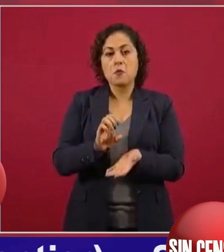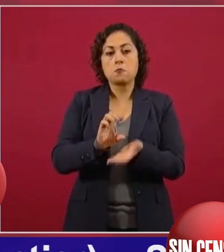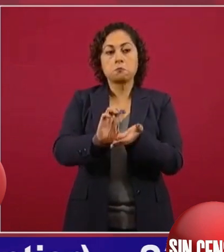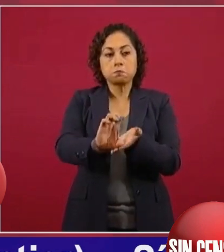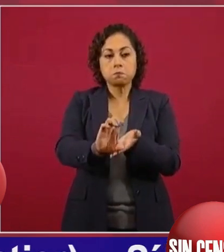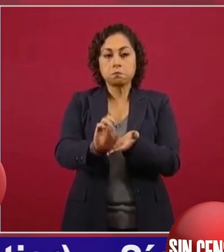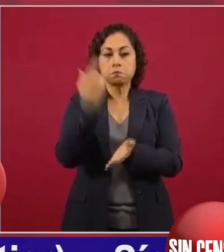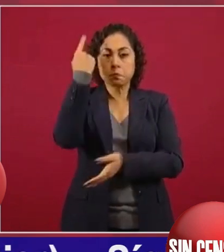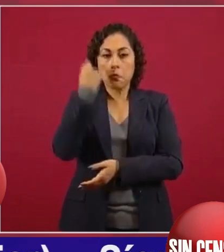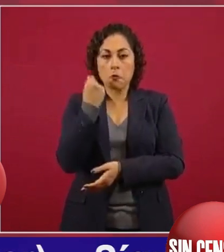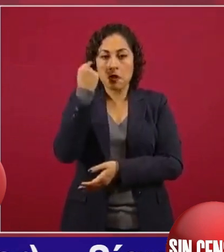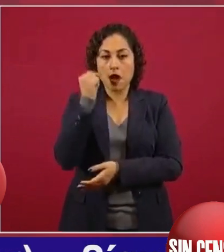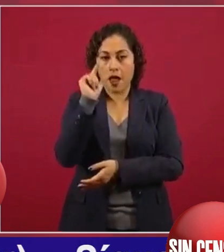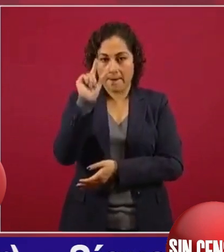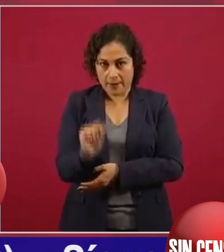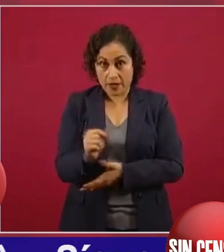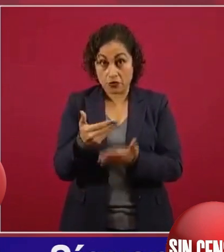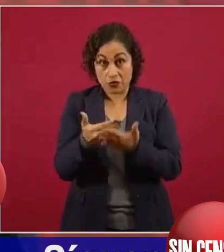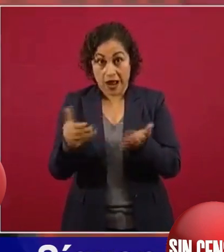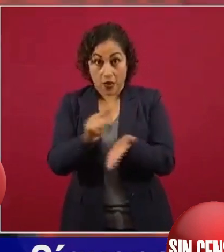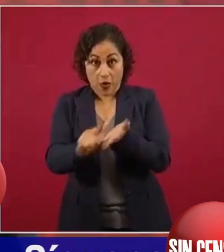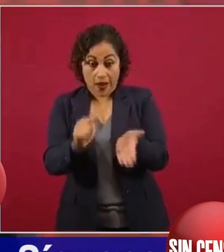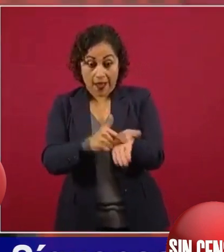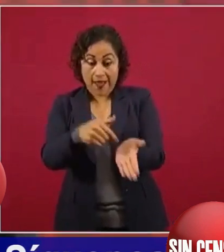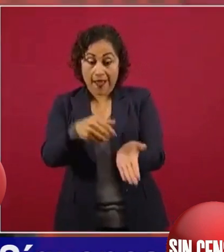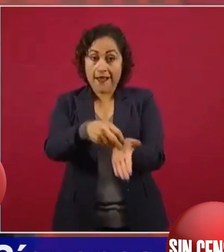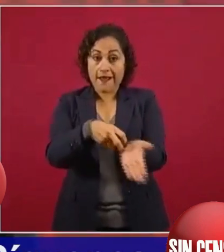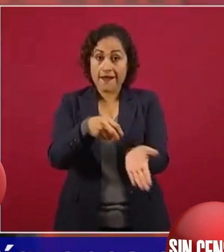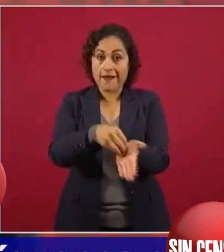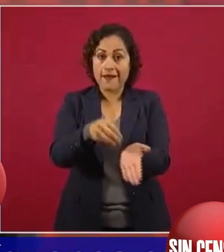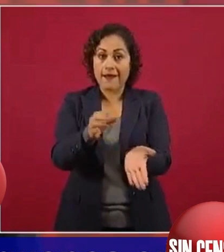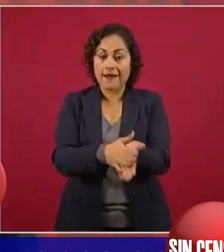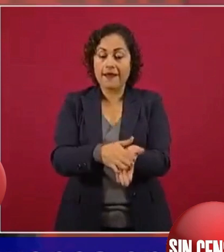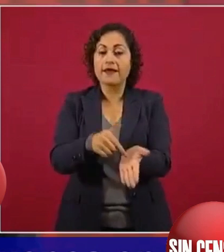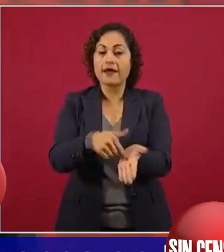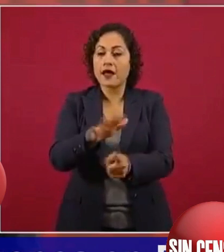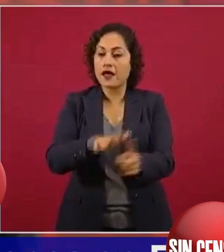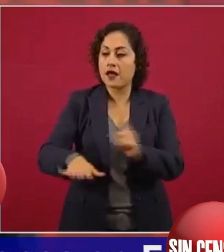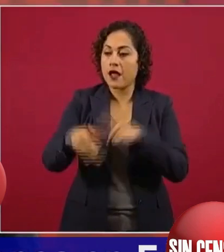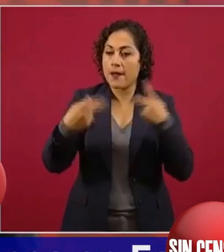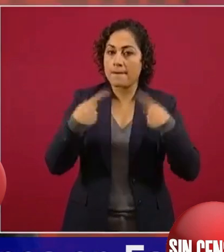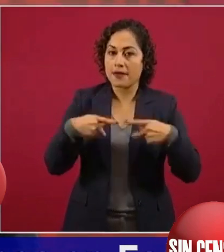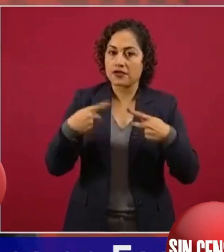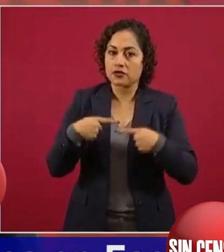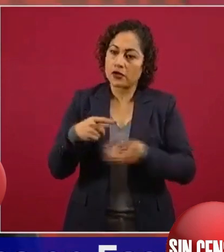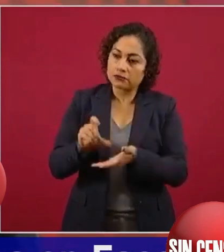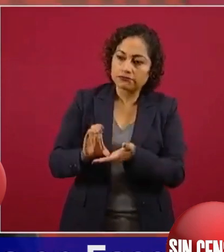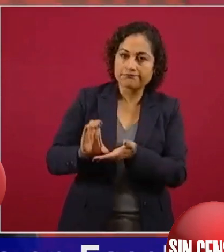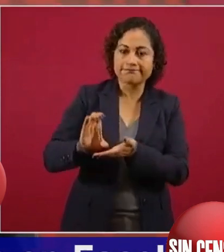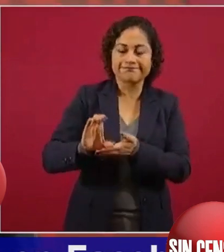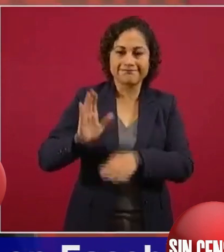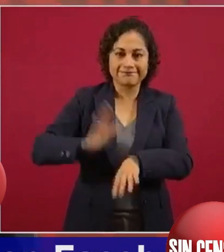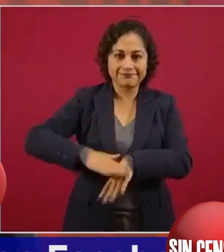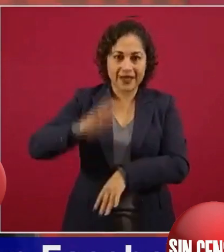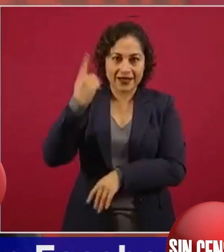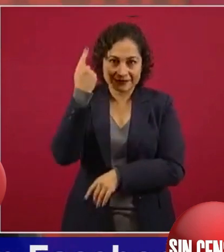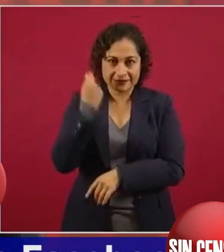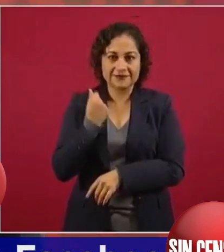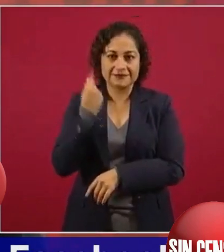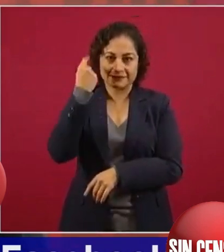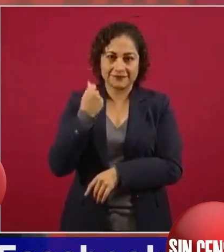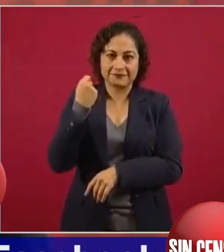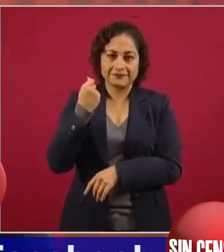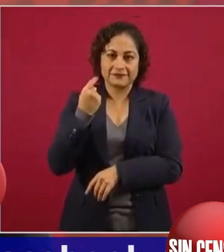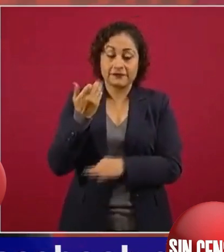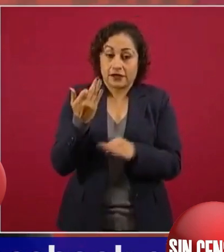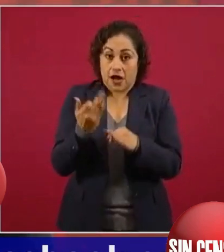jubilarse y van a tener posibilidad, sobre todo los que ganan menos, de contar con su